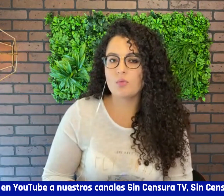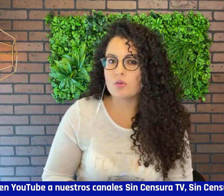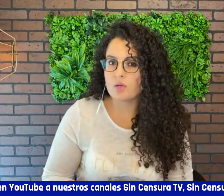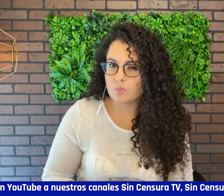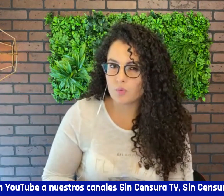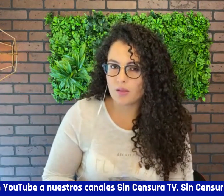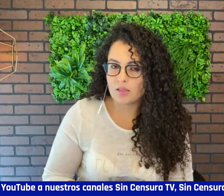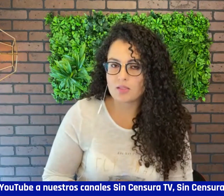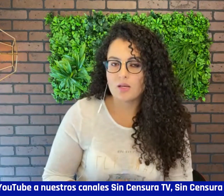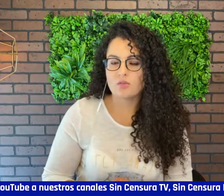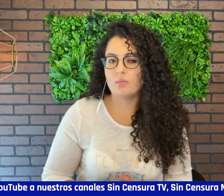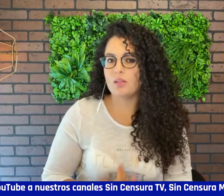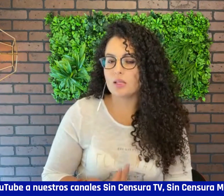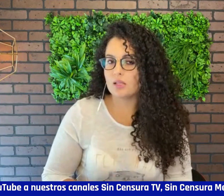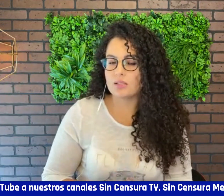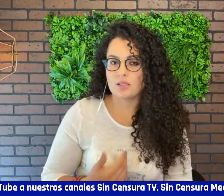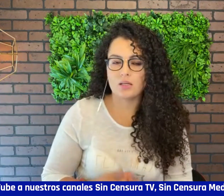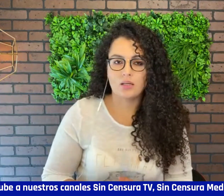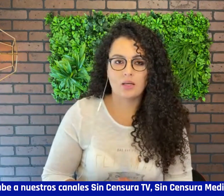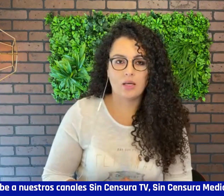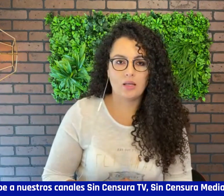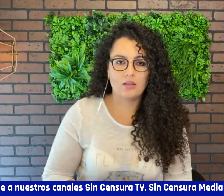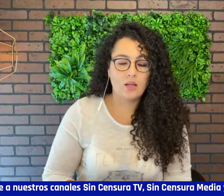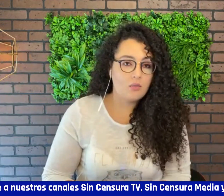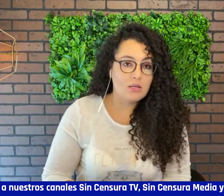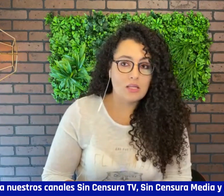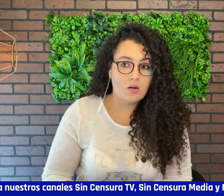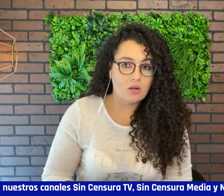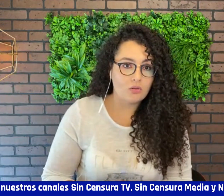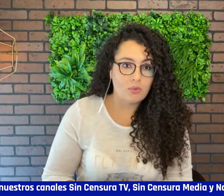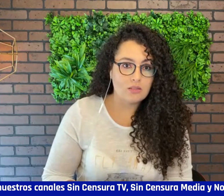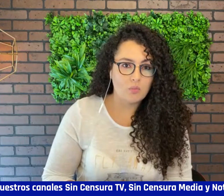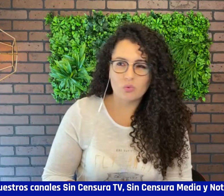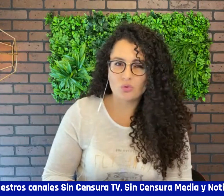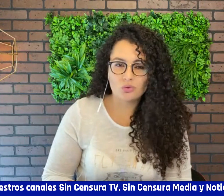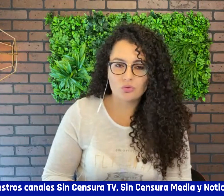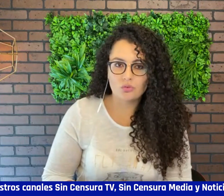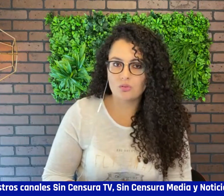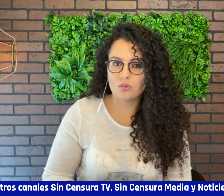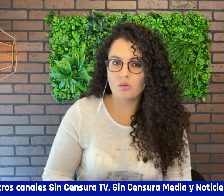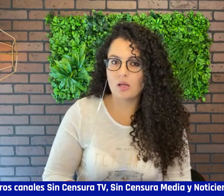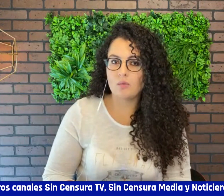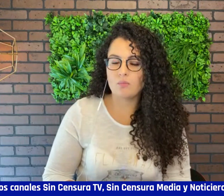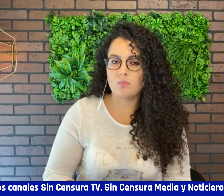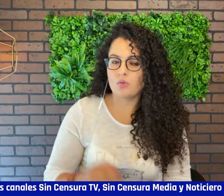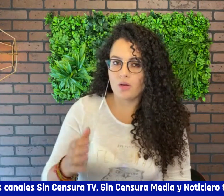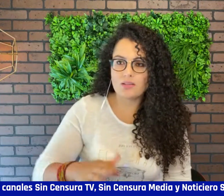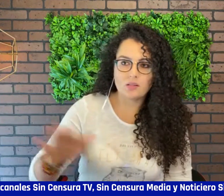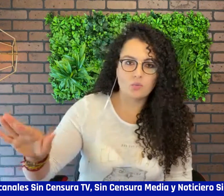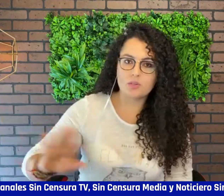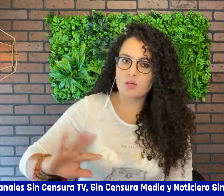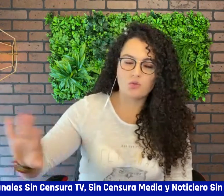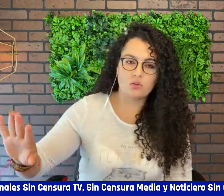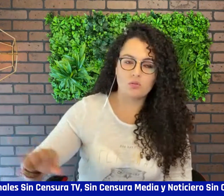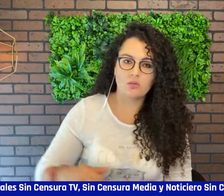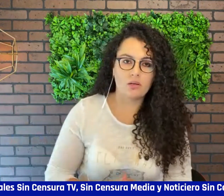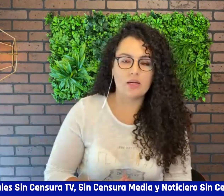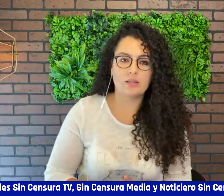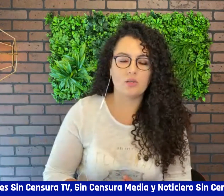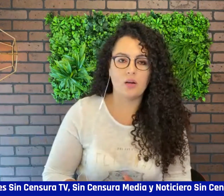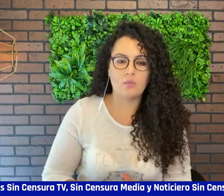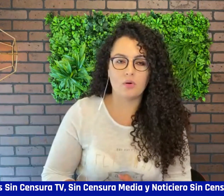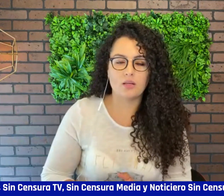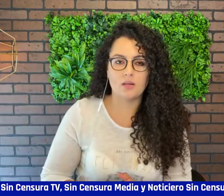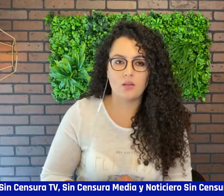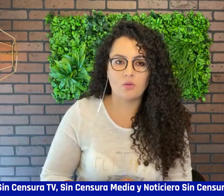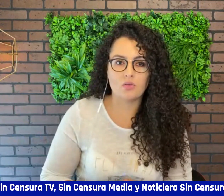ni mucho menos más prudentes, solamente quiere decir que tienen más dinero que los demás y punto. No hay diferencias después de eso, la